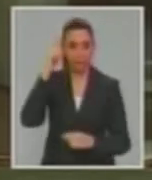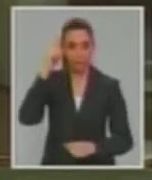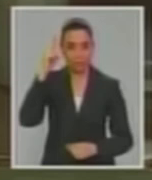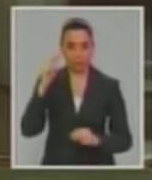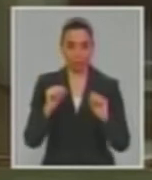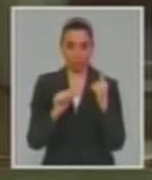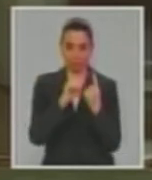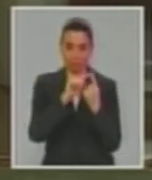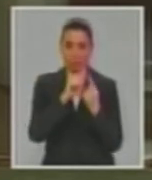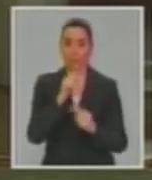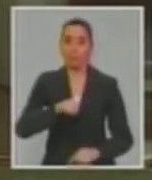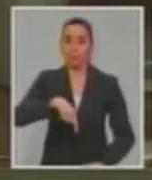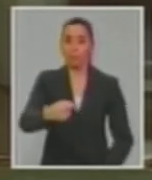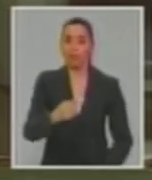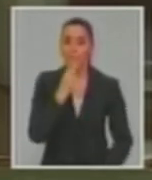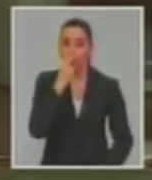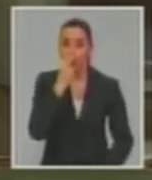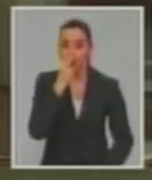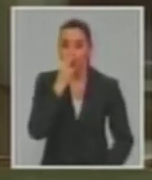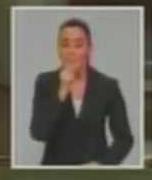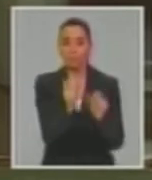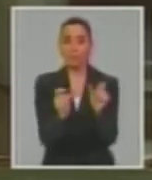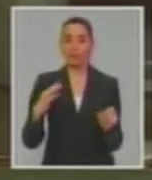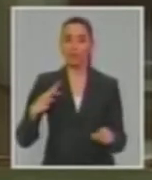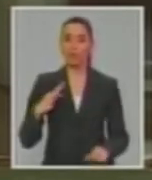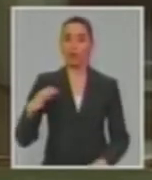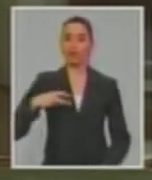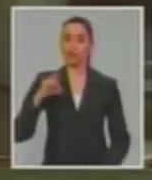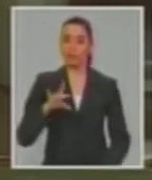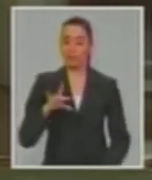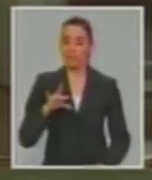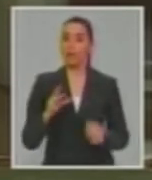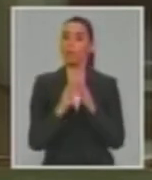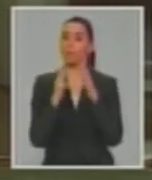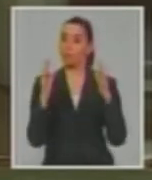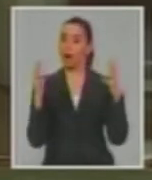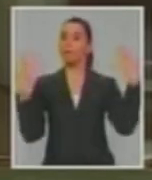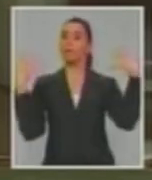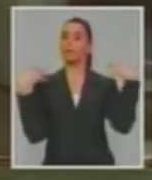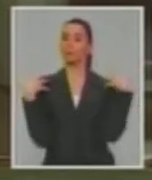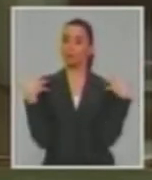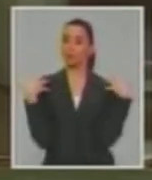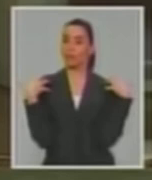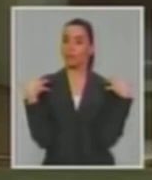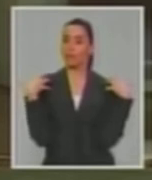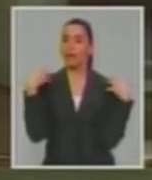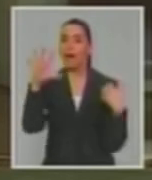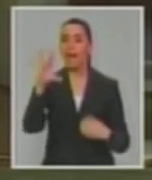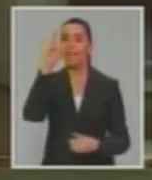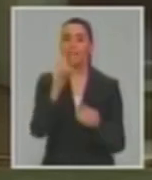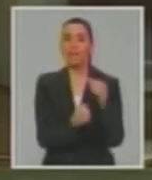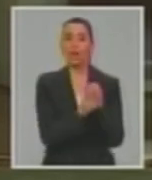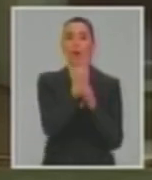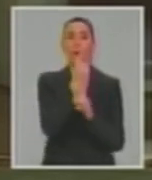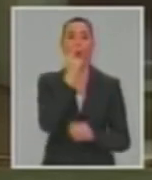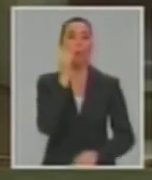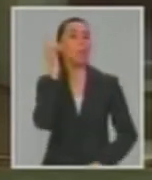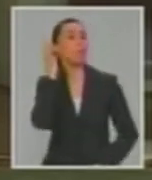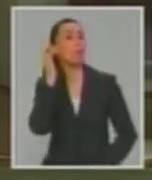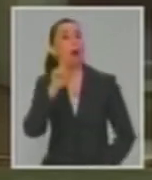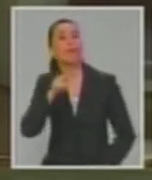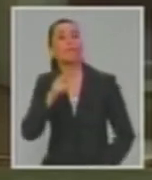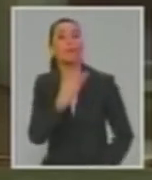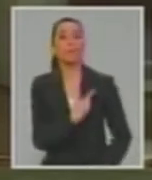En noviembre próximo, los ciudadanos de Chile tendremos la enorme responsabilidad de elegir un nuevo o una nueva